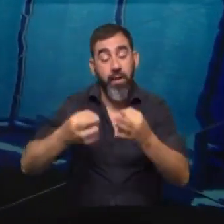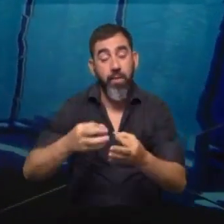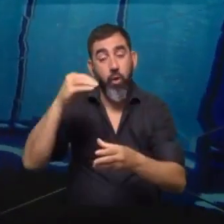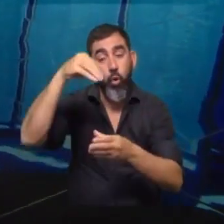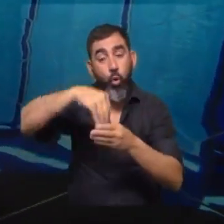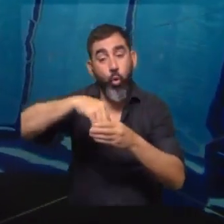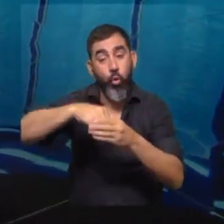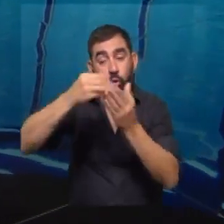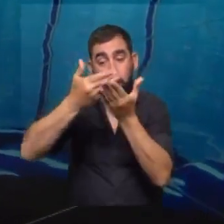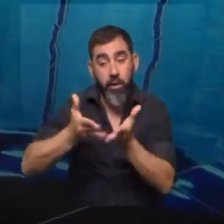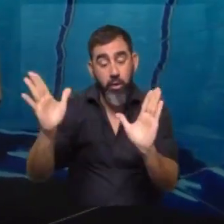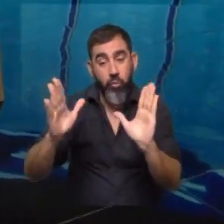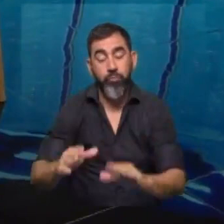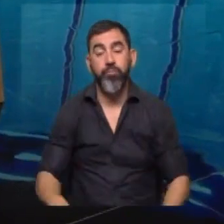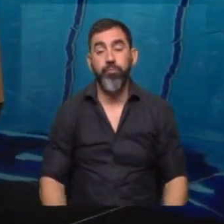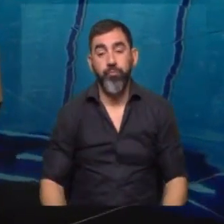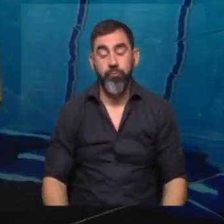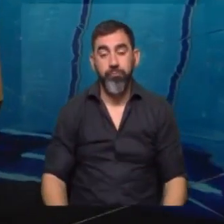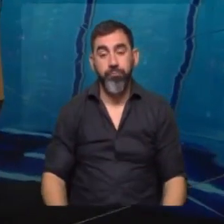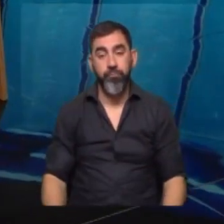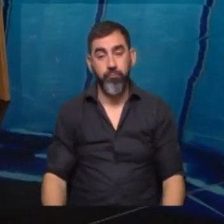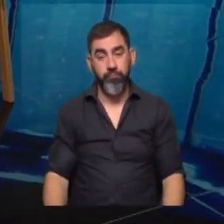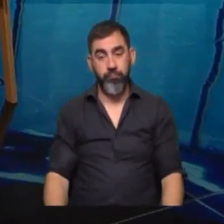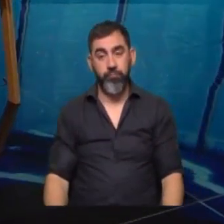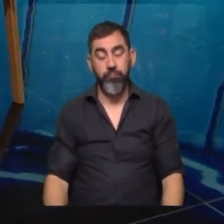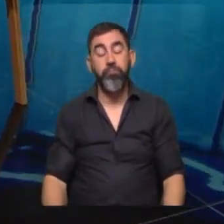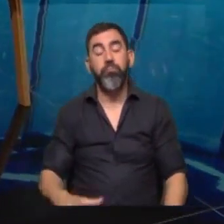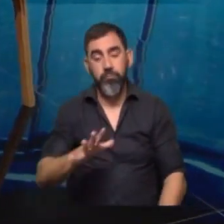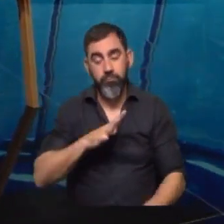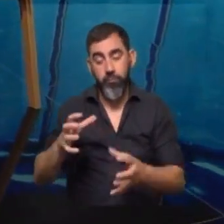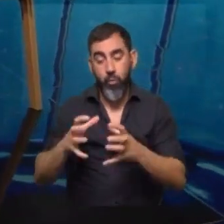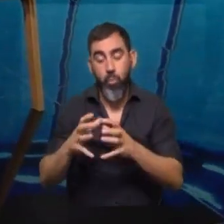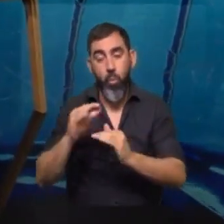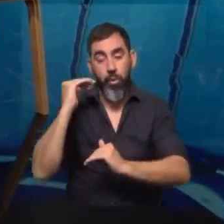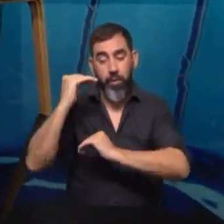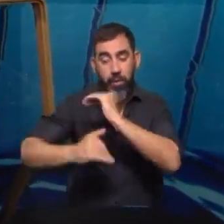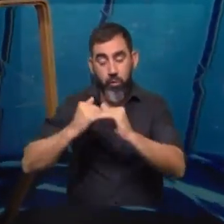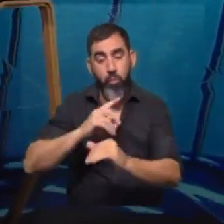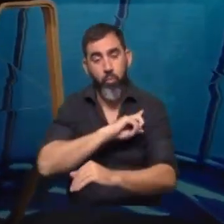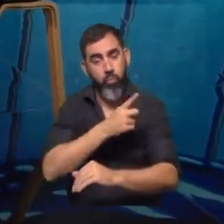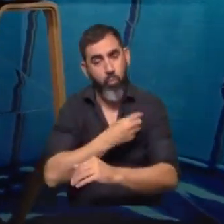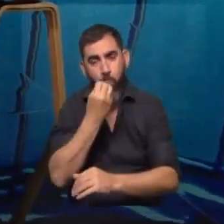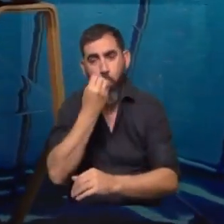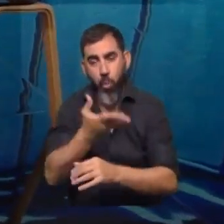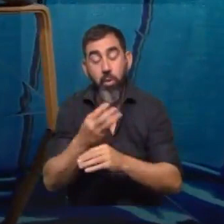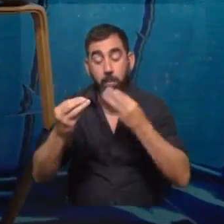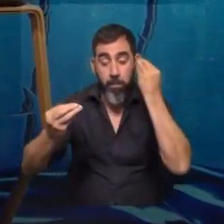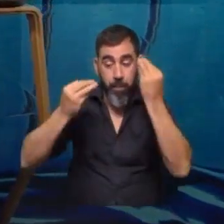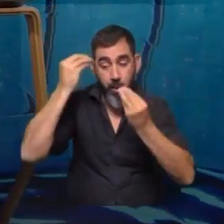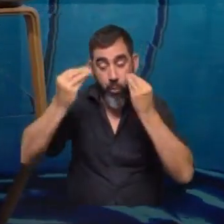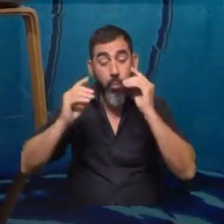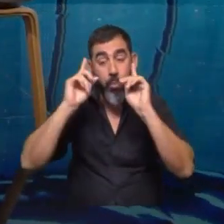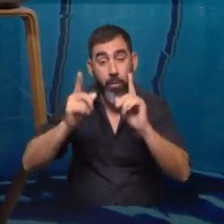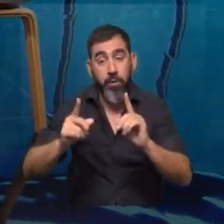contenidos abiertos que se suben a GitHub. Entonces, eso habla de una comunidad de desarrolladores que es muy madura, es muy robusta y está muy preocupada de